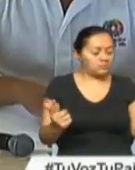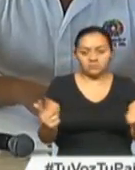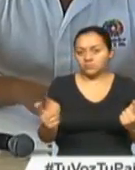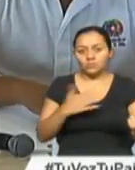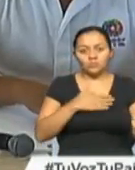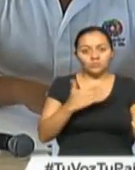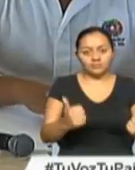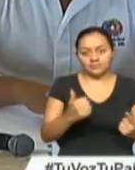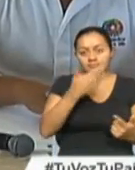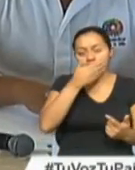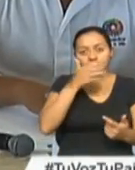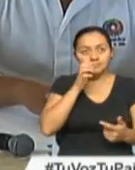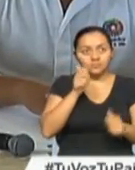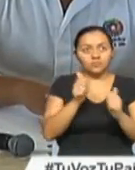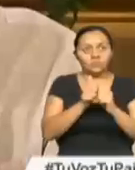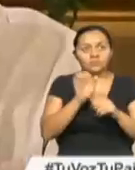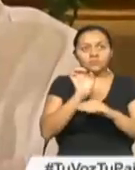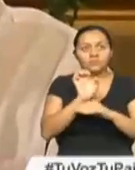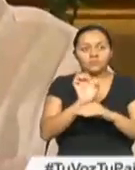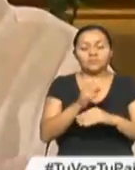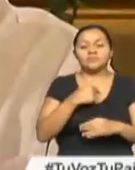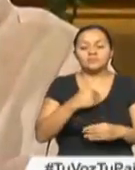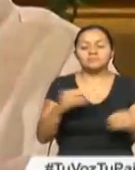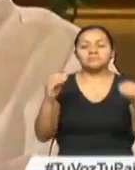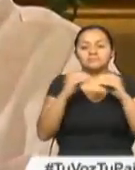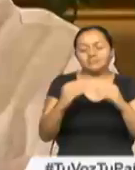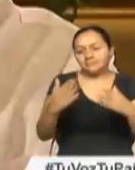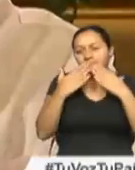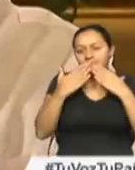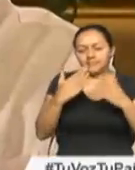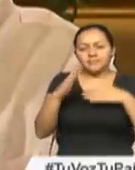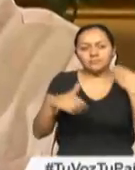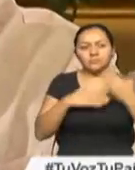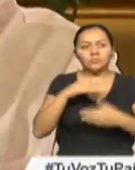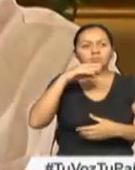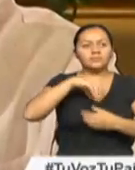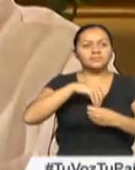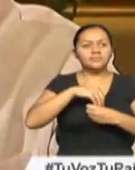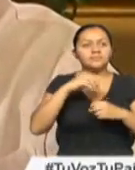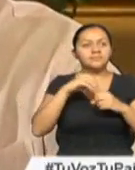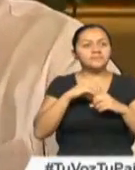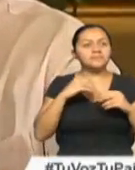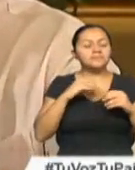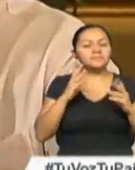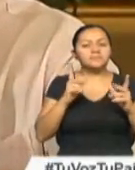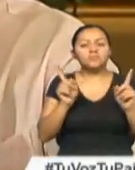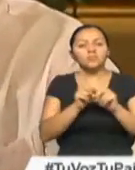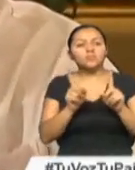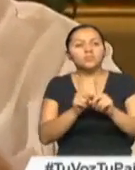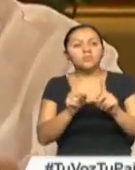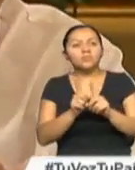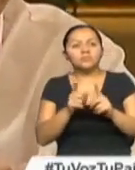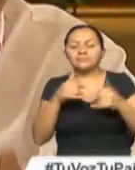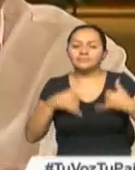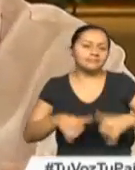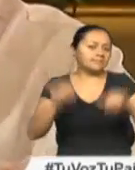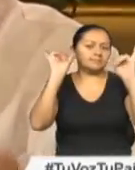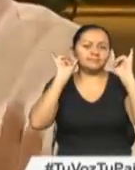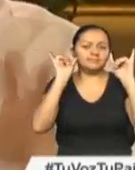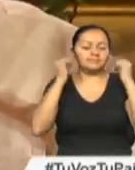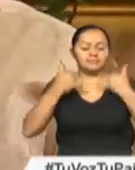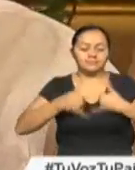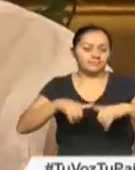Eso es motivo de agradecimiento y será motivo de agradecimiento perenne,